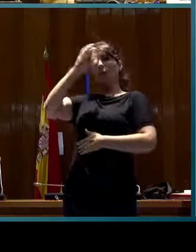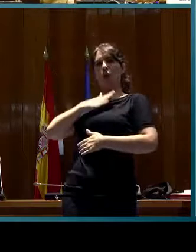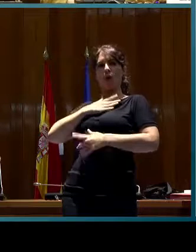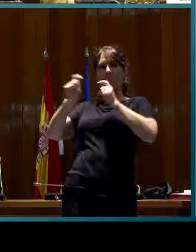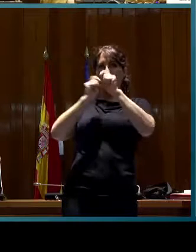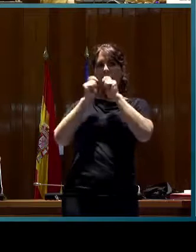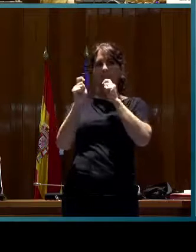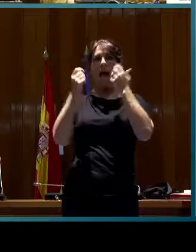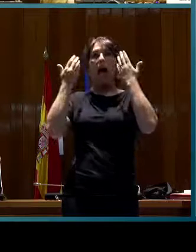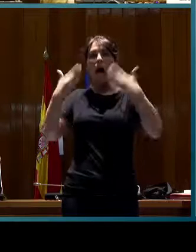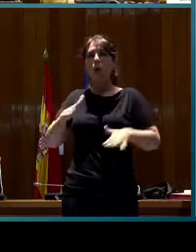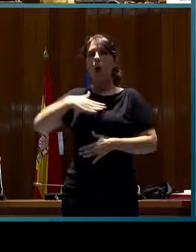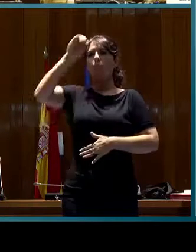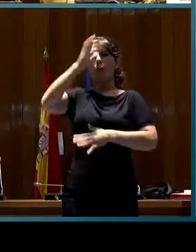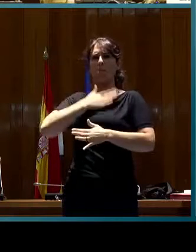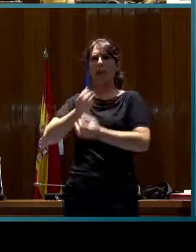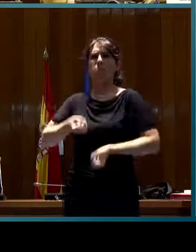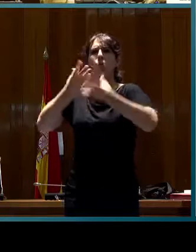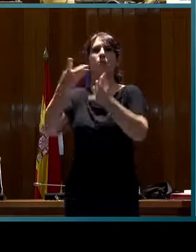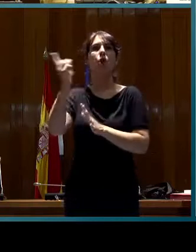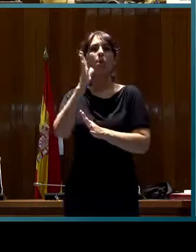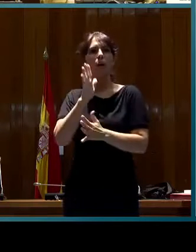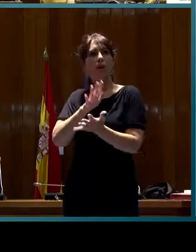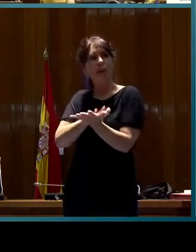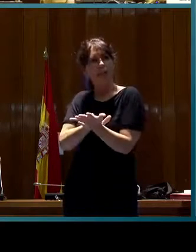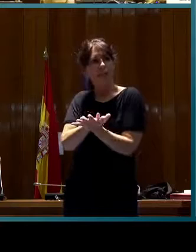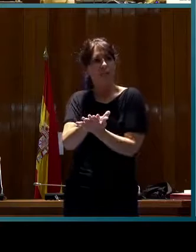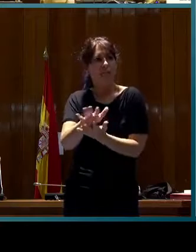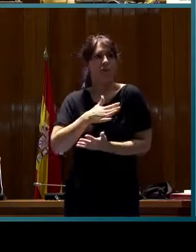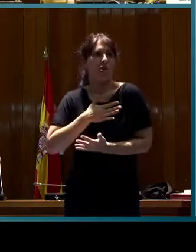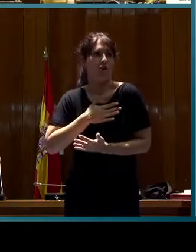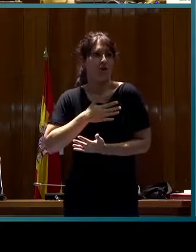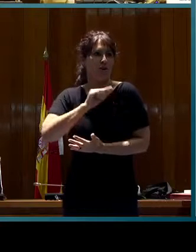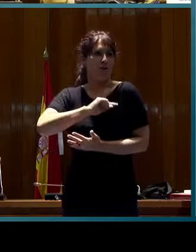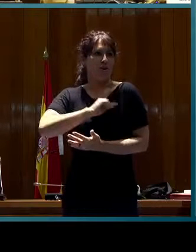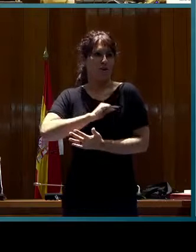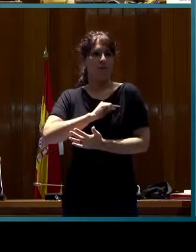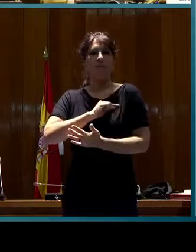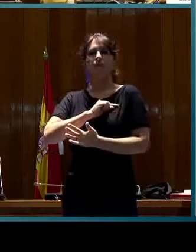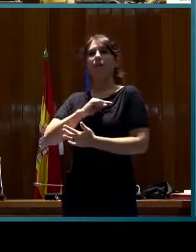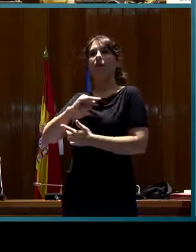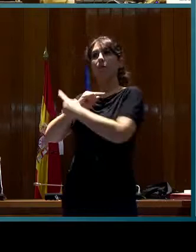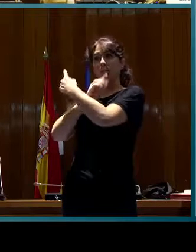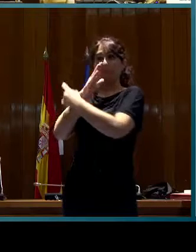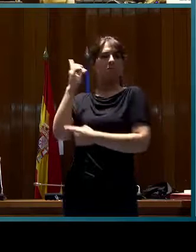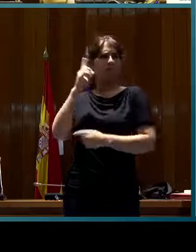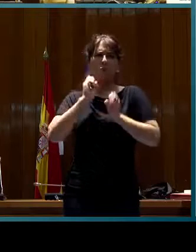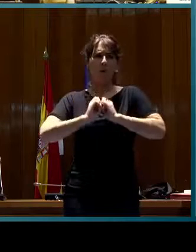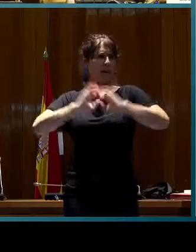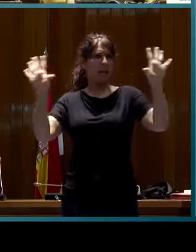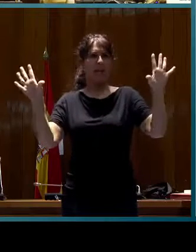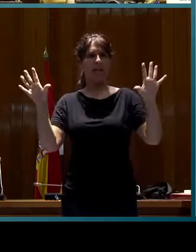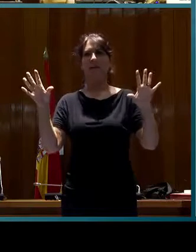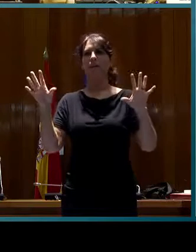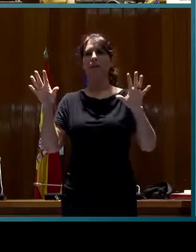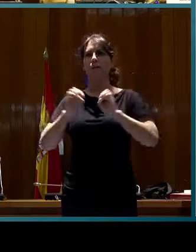opinión explícita. En este sentido se completa la teoría de los géneros. La teoría de los géneros es muy clara en